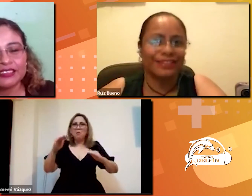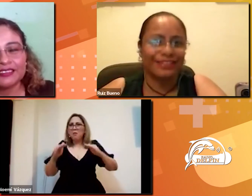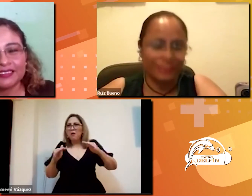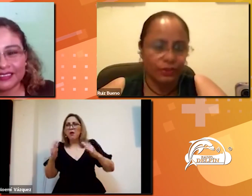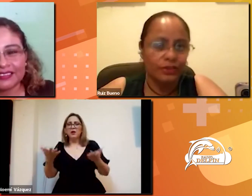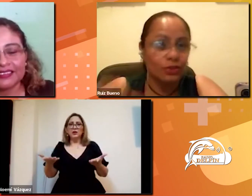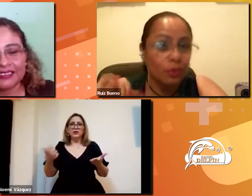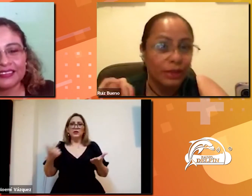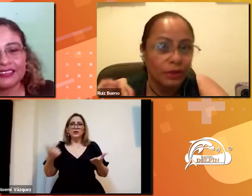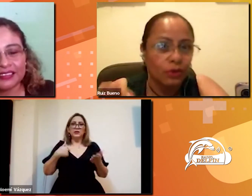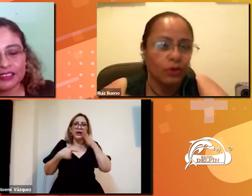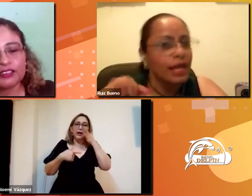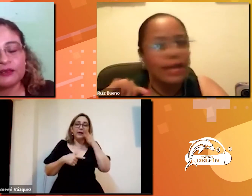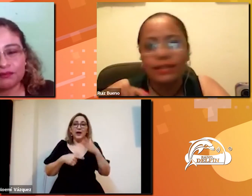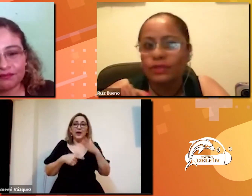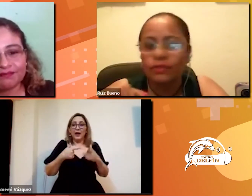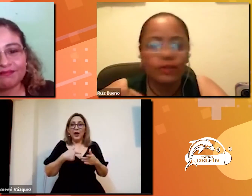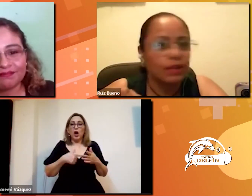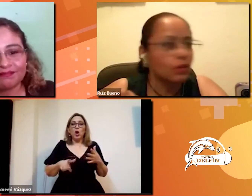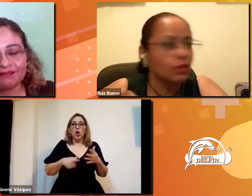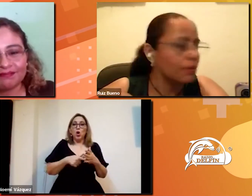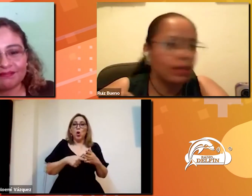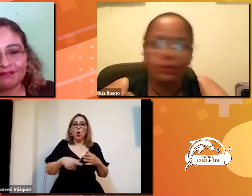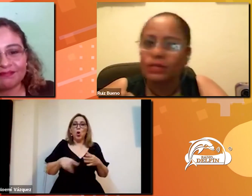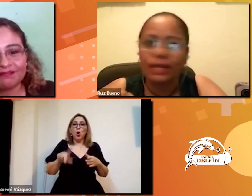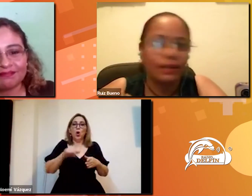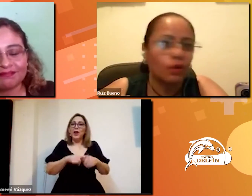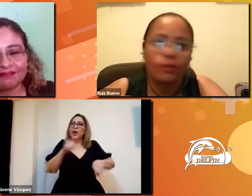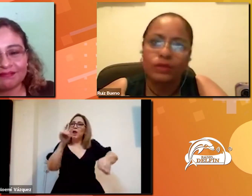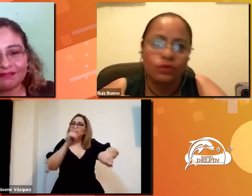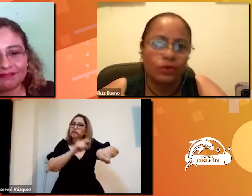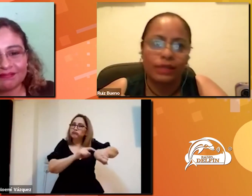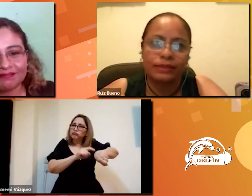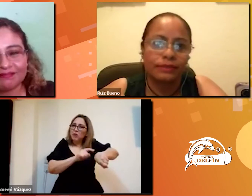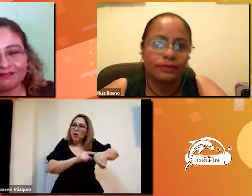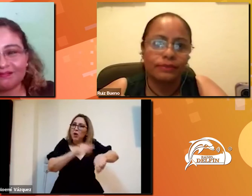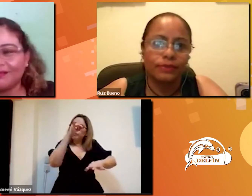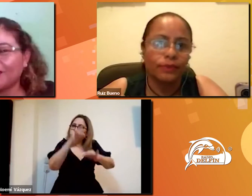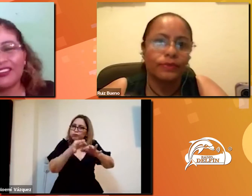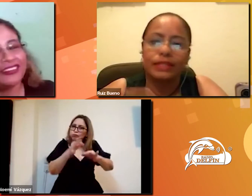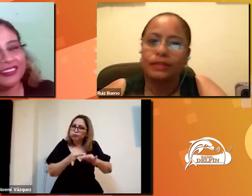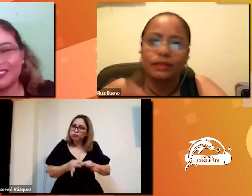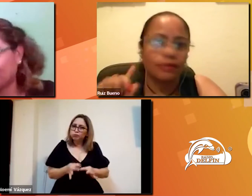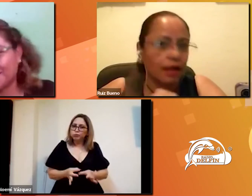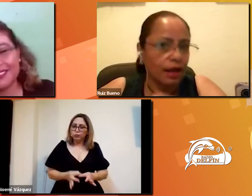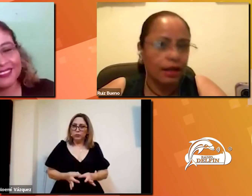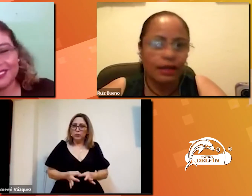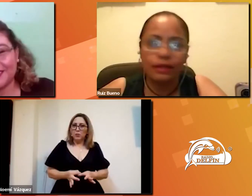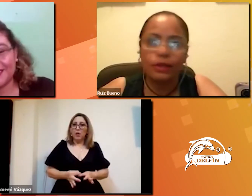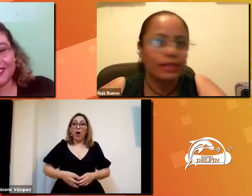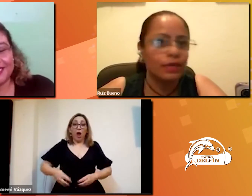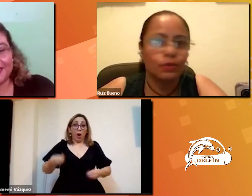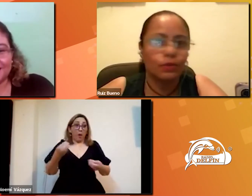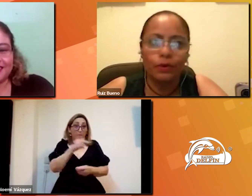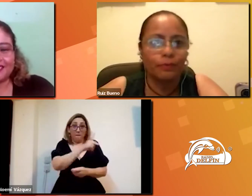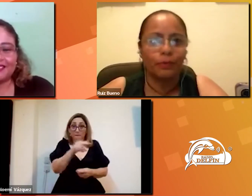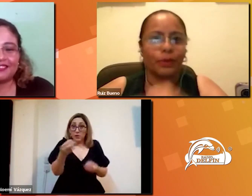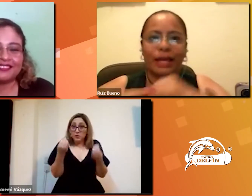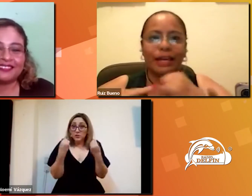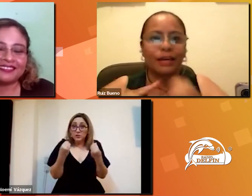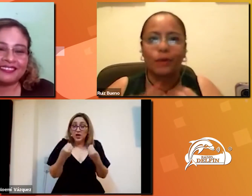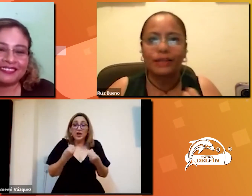horas, ¿no? Sobre todo. Este es un fallo tremendo. Mucha gente no come a sus horas, ¿no? No hace ayuno